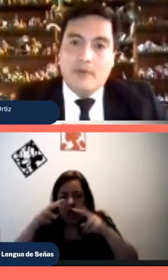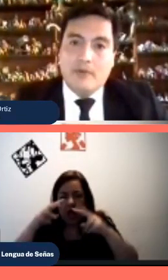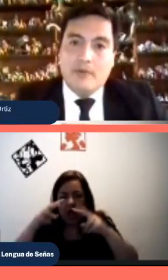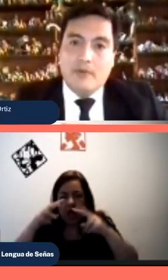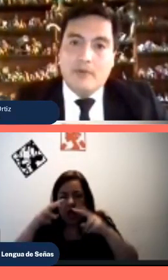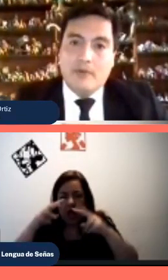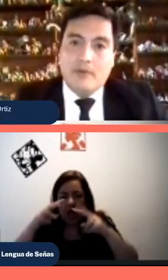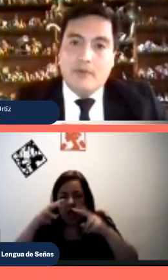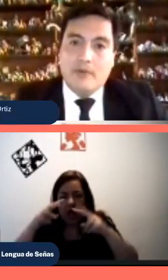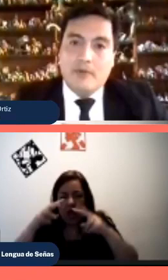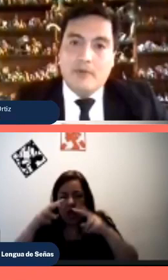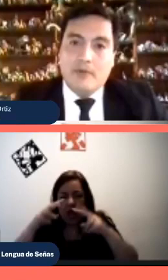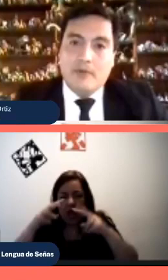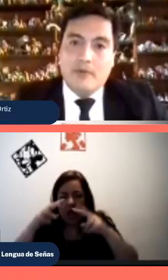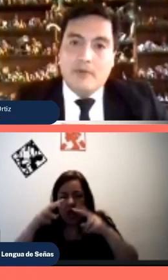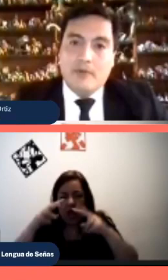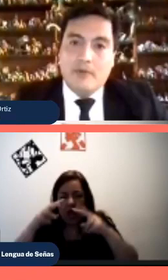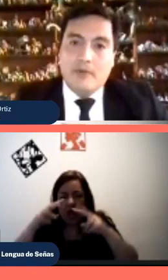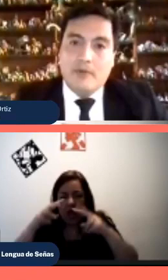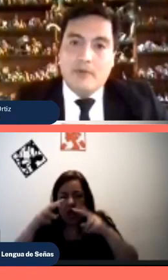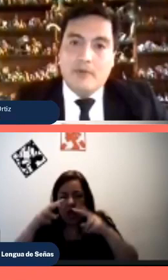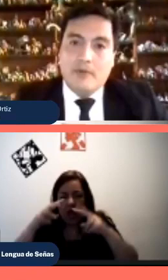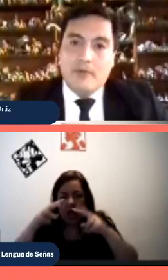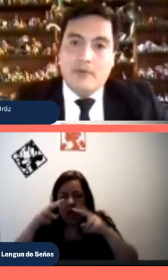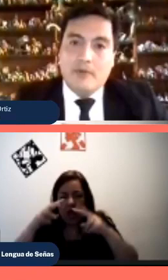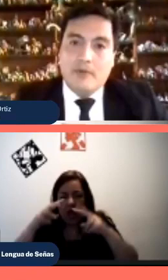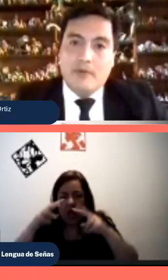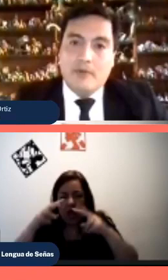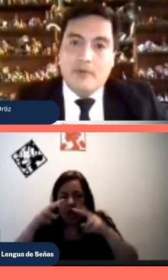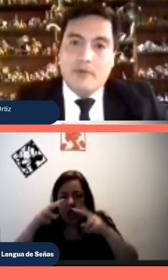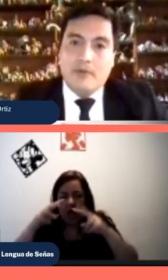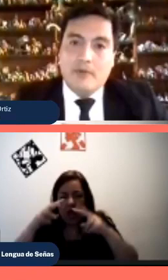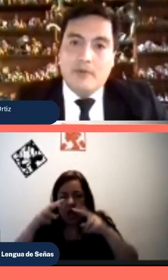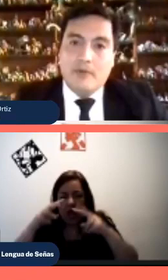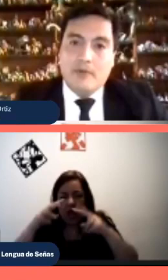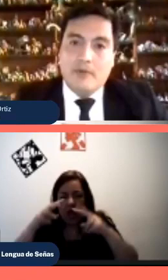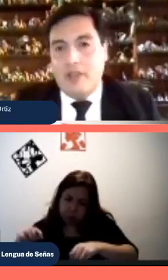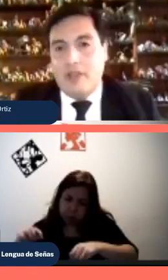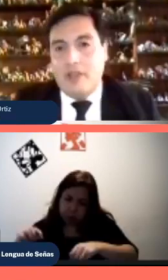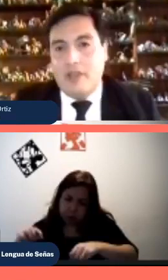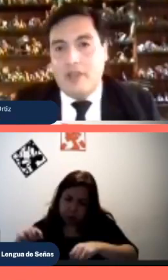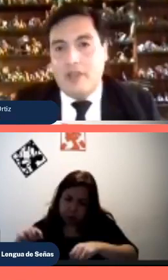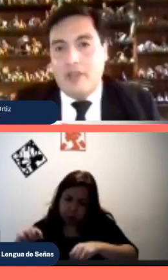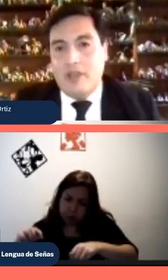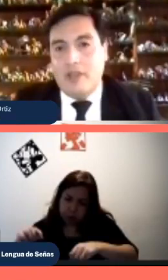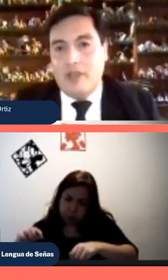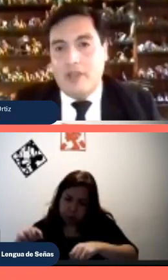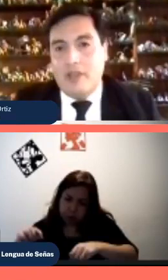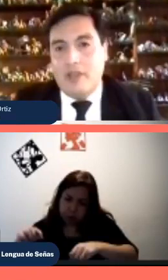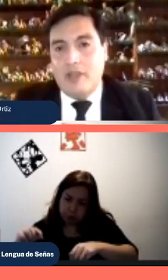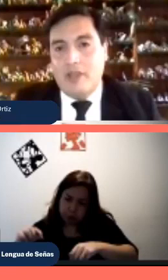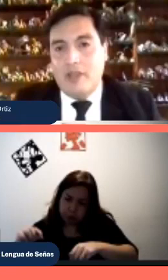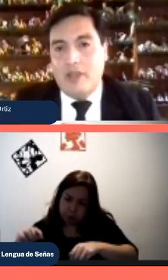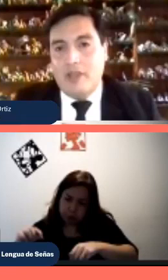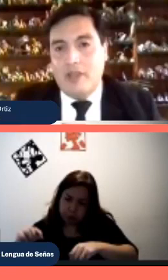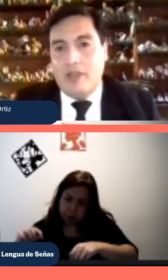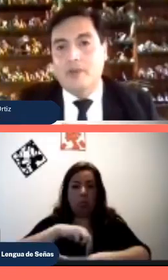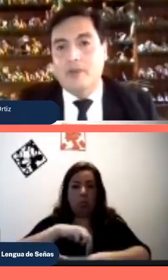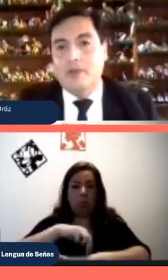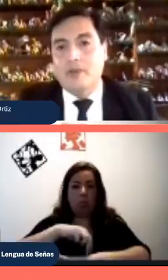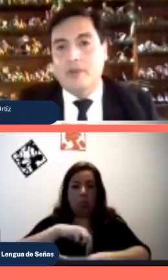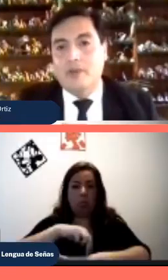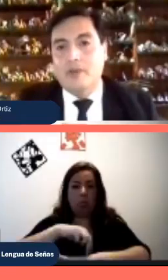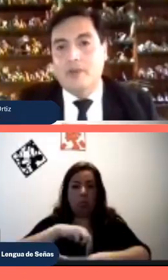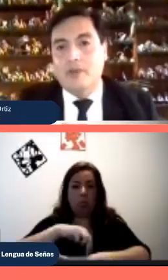o sea, todo aquel proceso evolutivo que nos llevó a desarrollarnos como seres humanos, desde